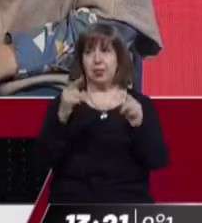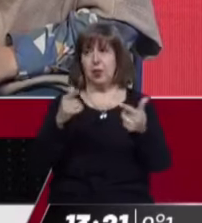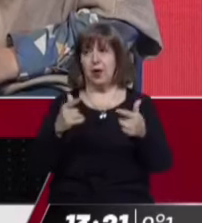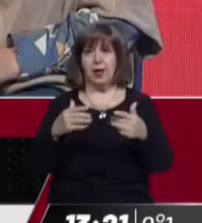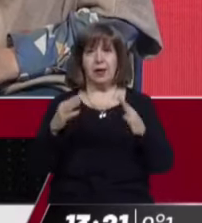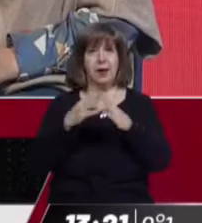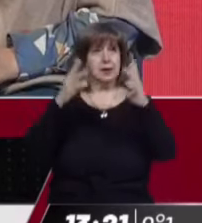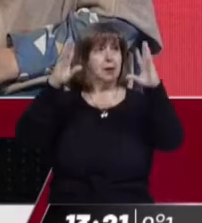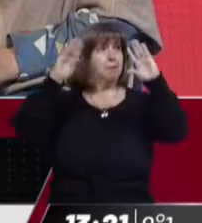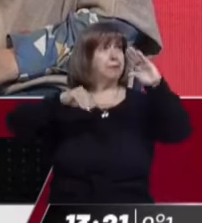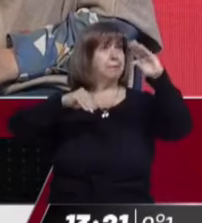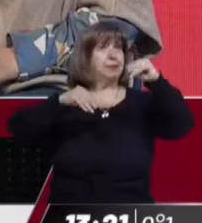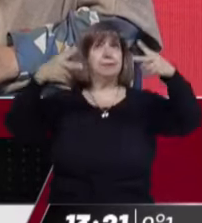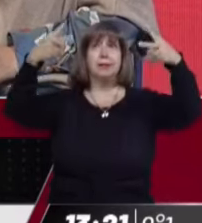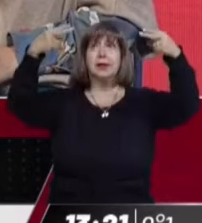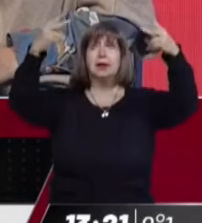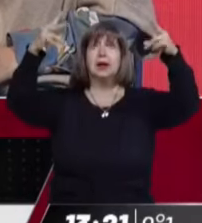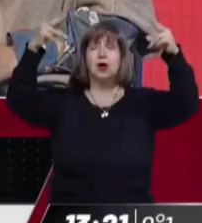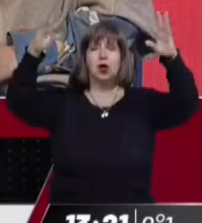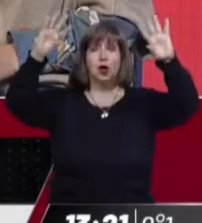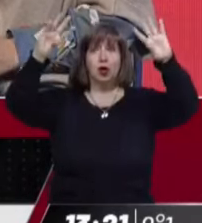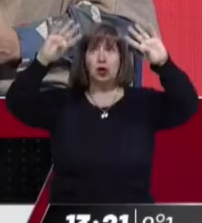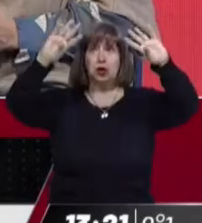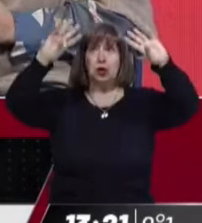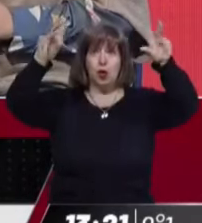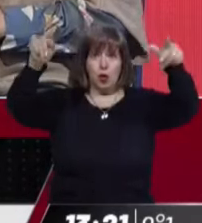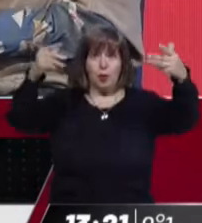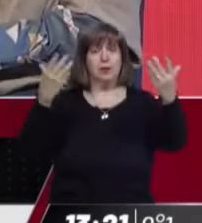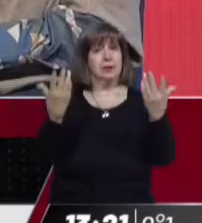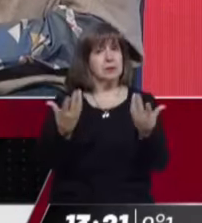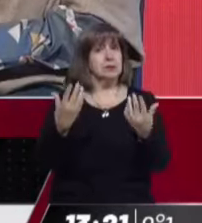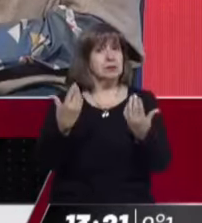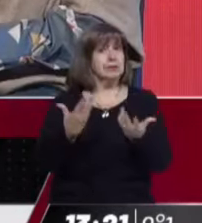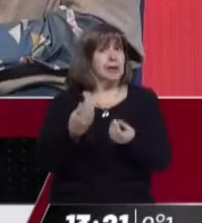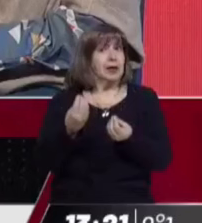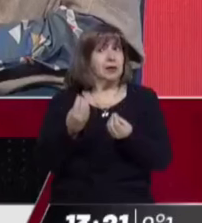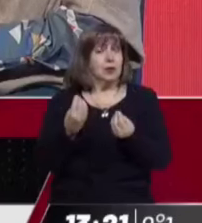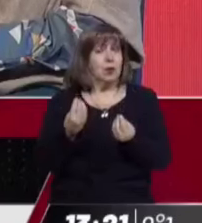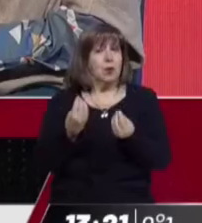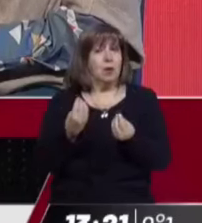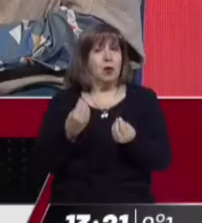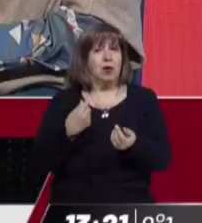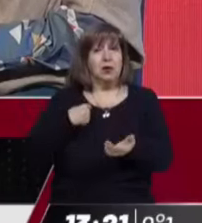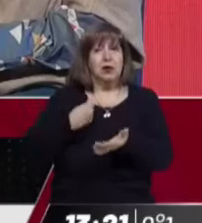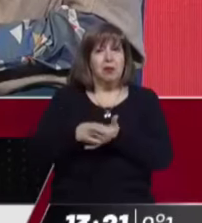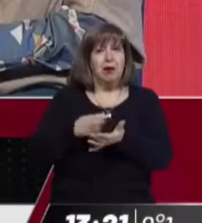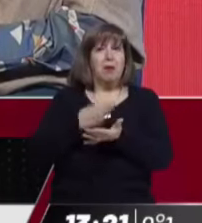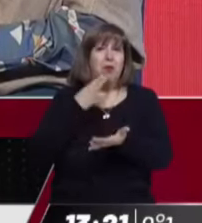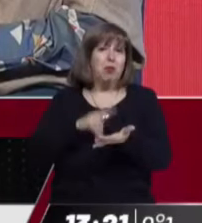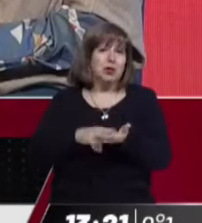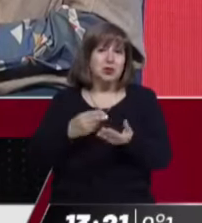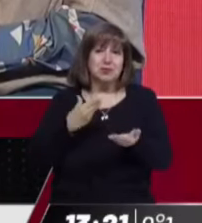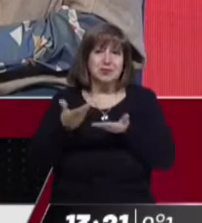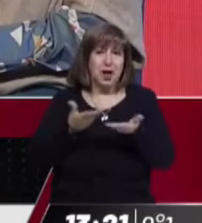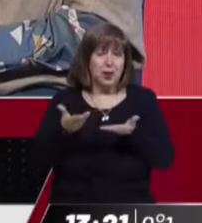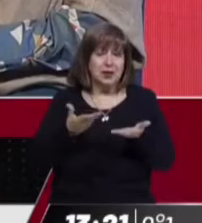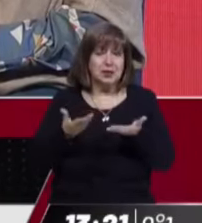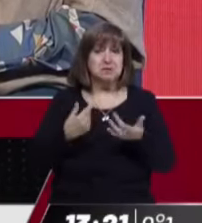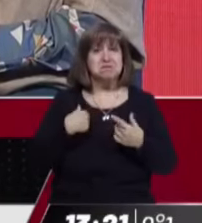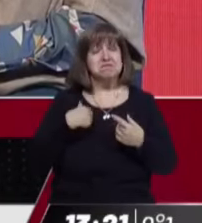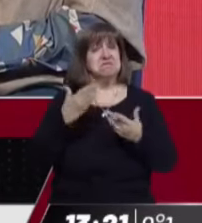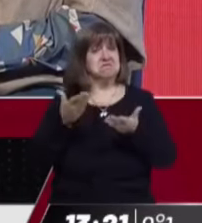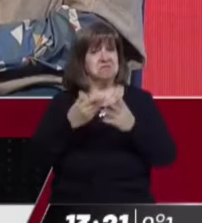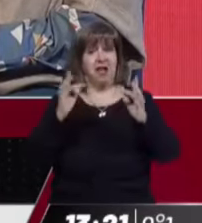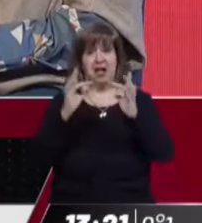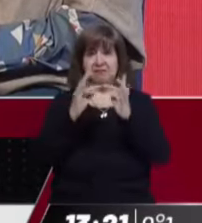robos exactamente decenas de usuarios en distintas zonas de la provincia sin servicio de telefonía de